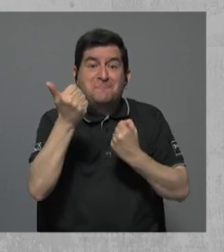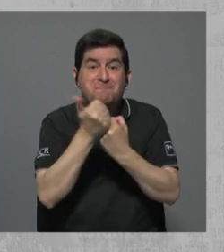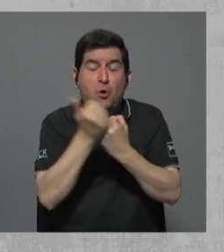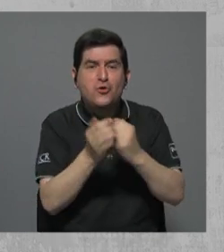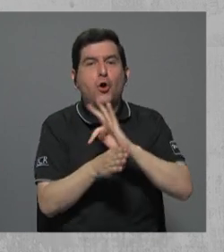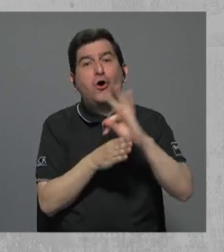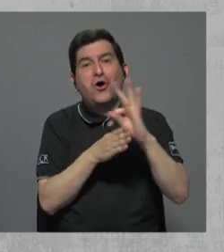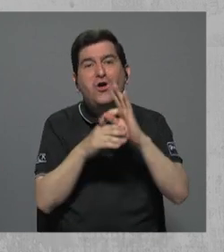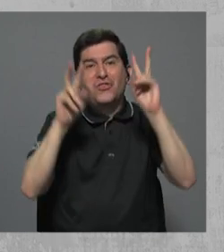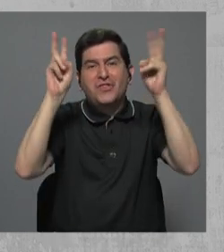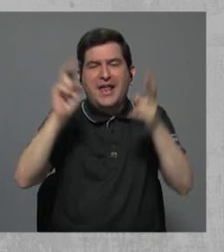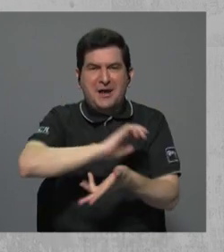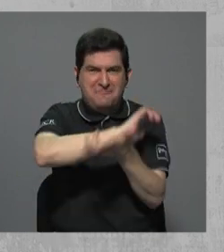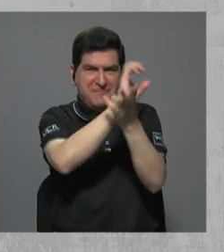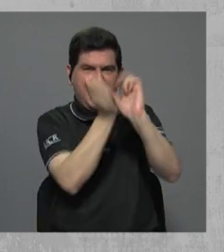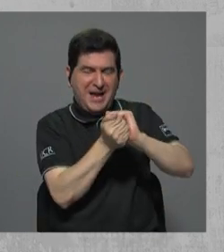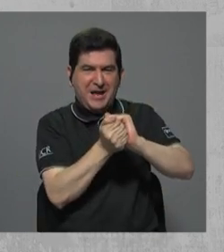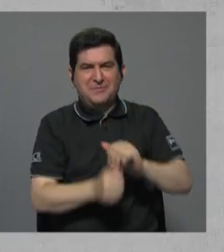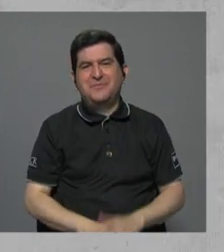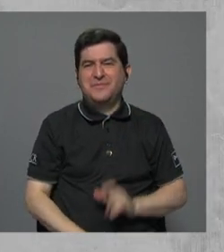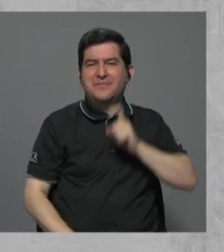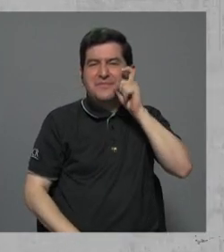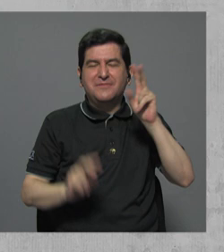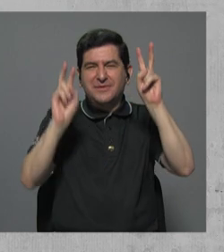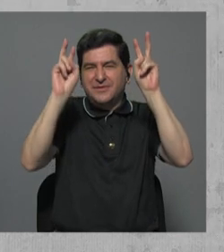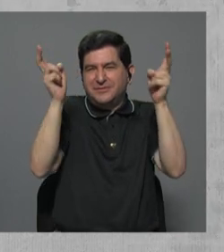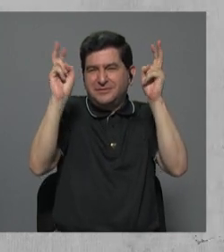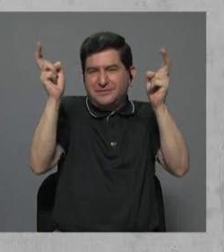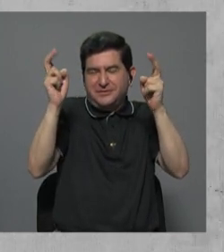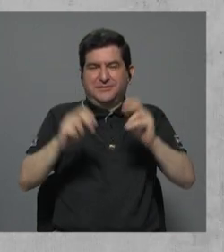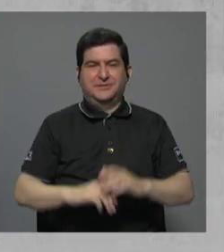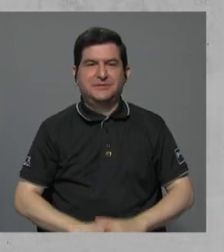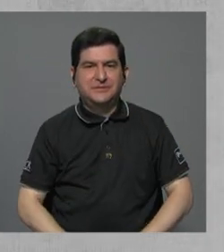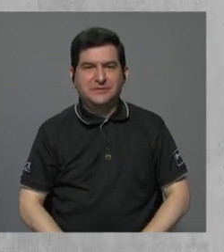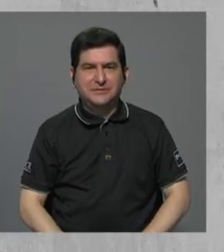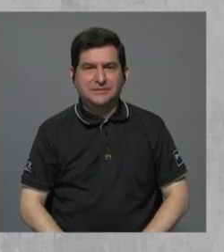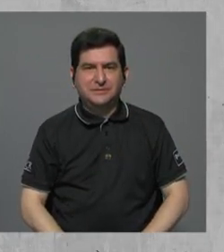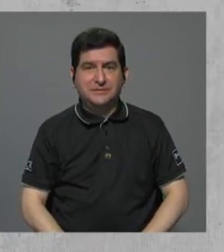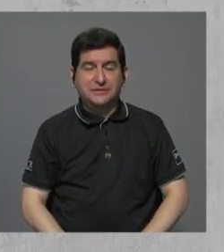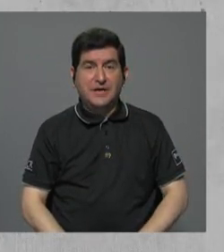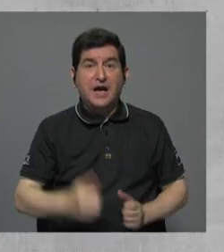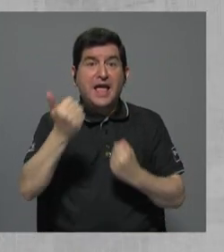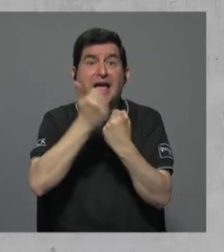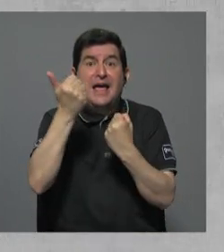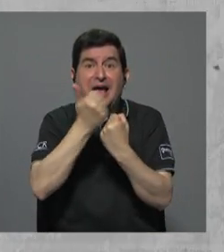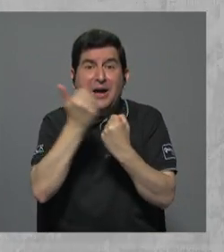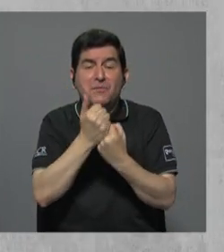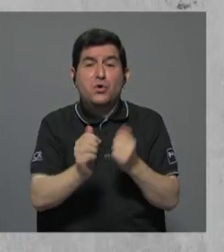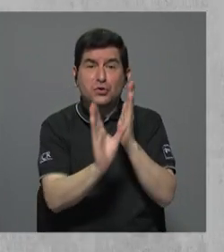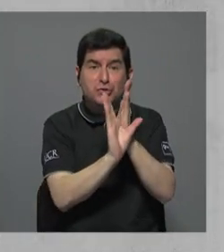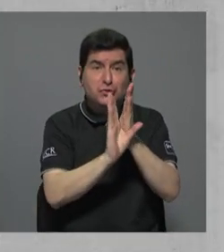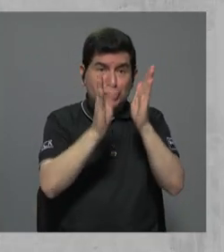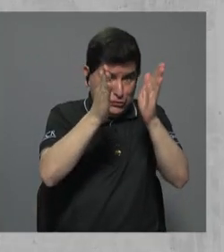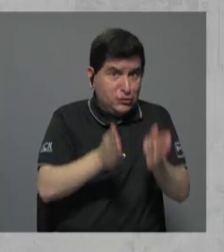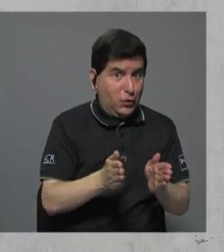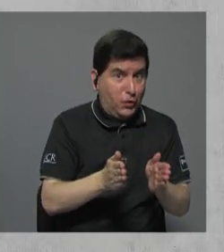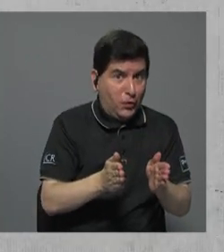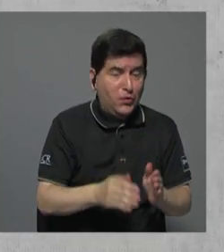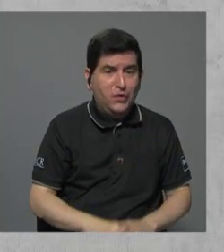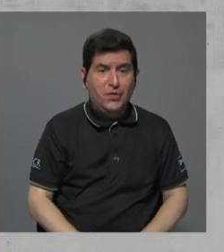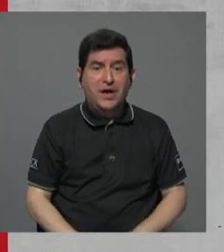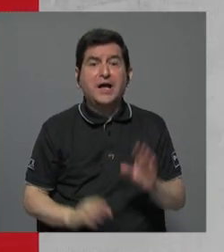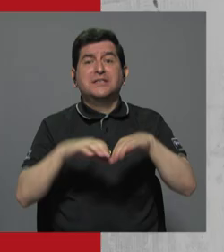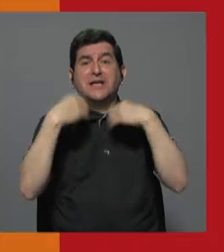terapias más bien de conversión de repente se exaltan llamadas con terapias de conversión de sexo pues ir en apoyo digamos estos psicólogos esas organizaciones